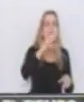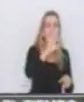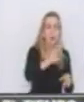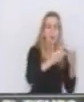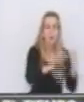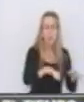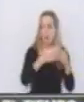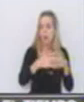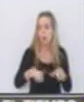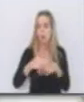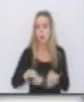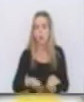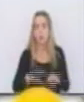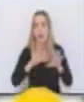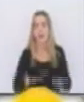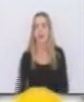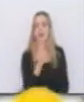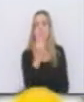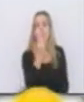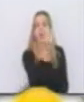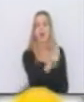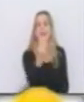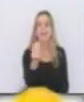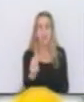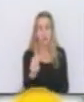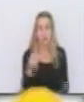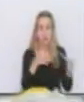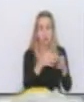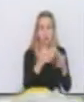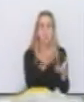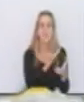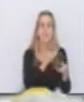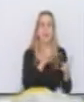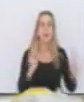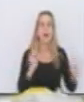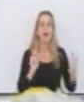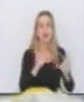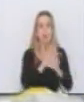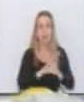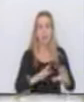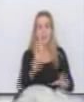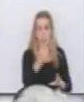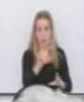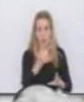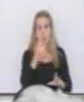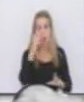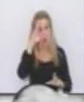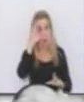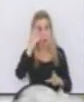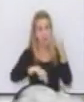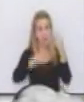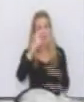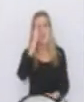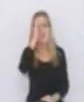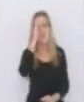los distintos sectores. Empieza a definir, recuerden que el 20 de junio es el plazo máximo, se empiezan a definir